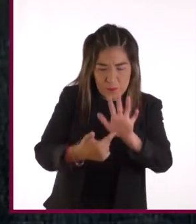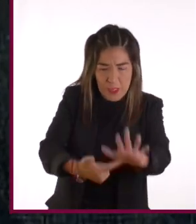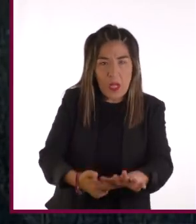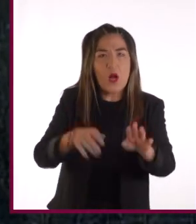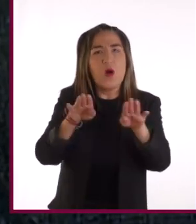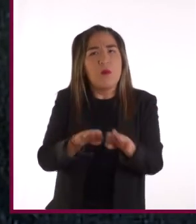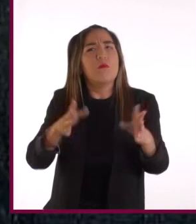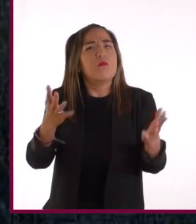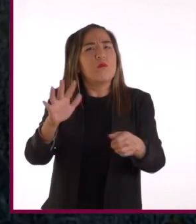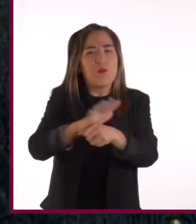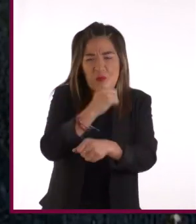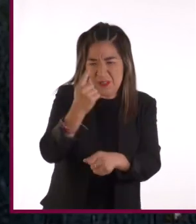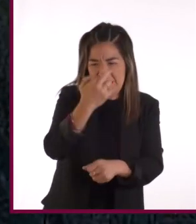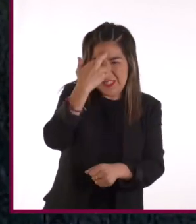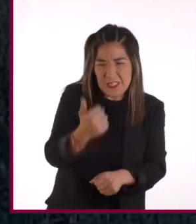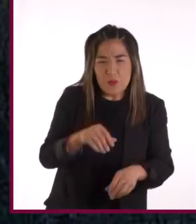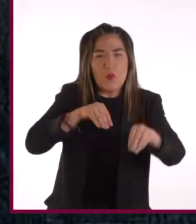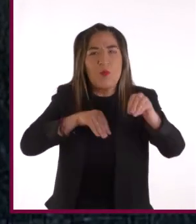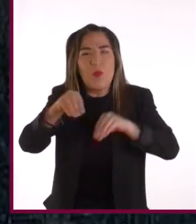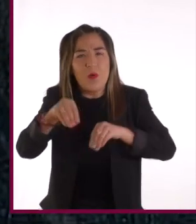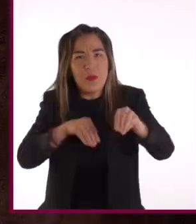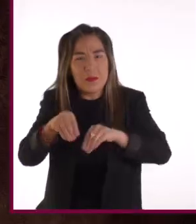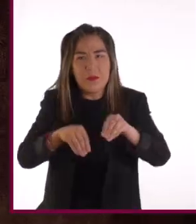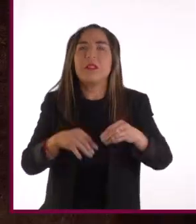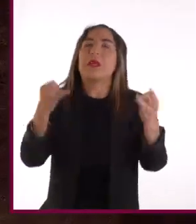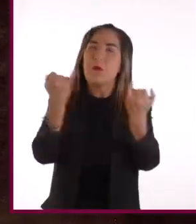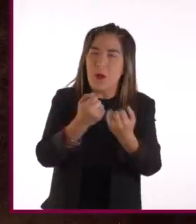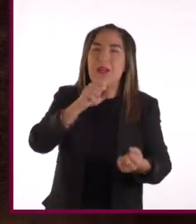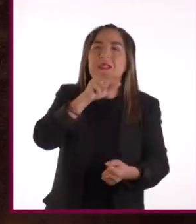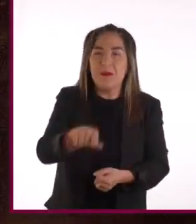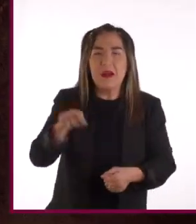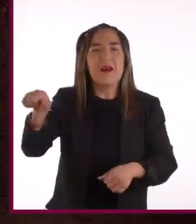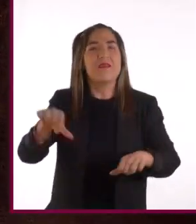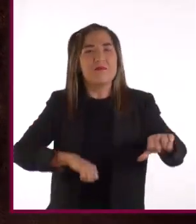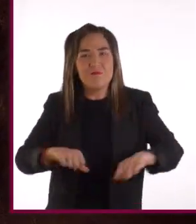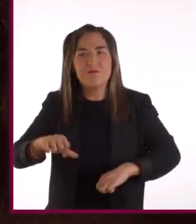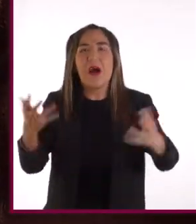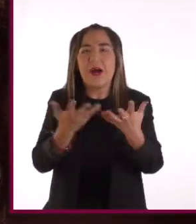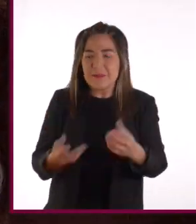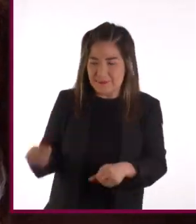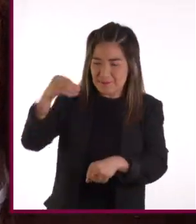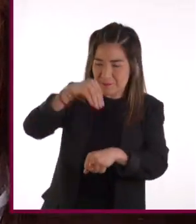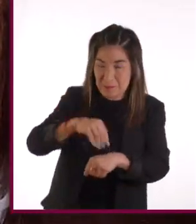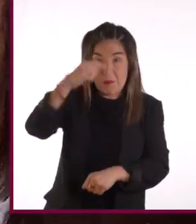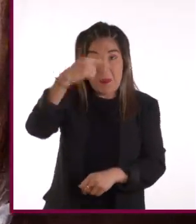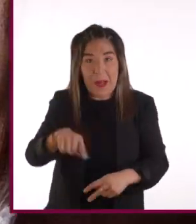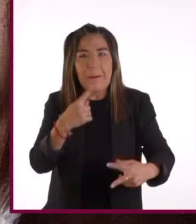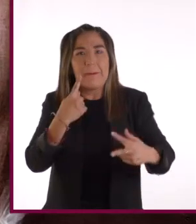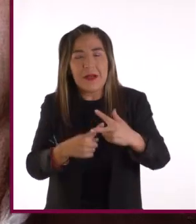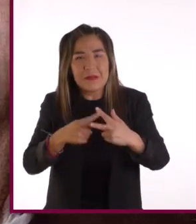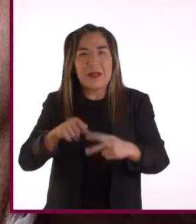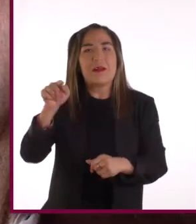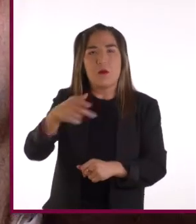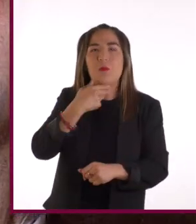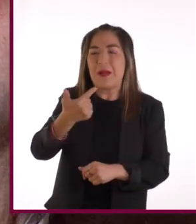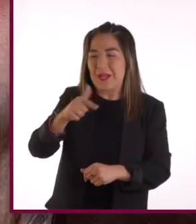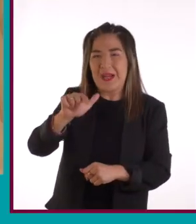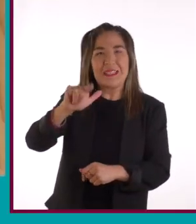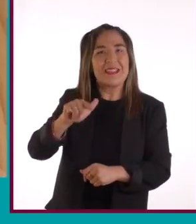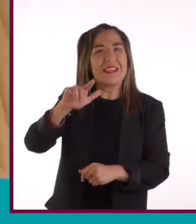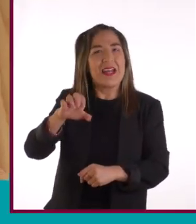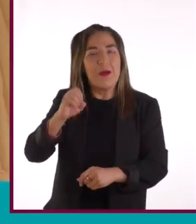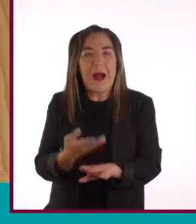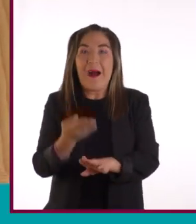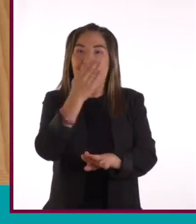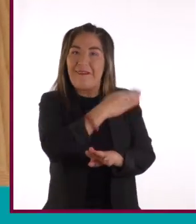componentes del fenómeno del movimiento de manera distinta, además de que también trabajó y agregó componentes a las matemáticas de